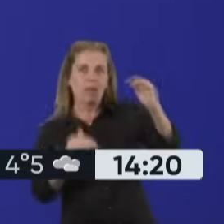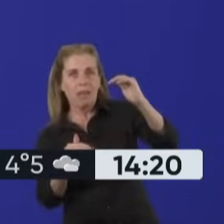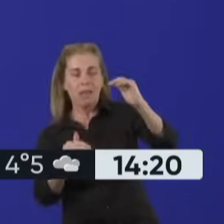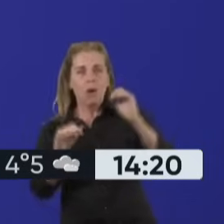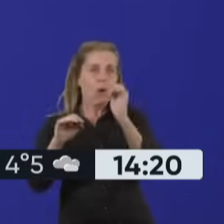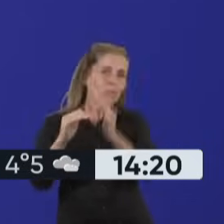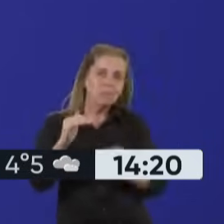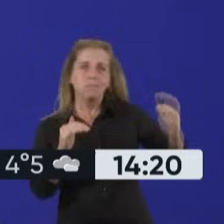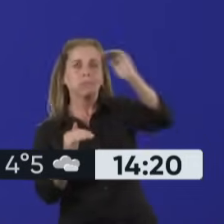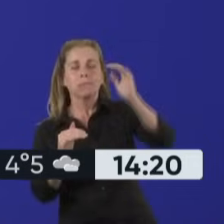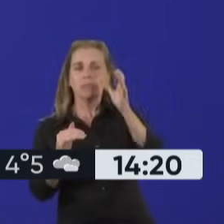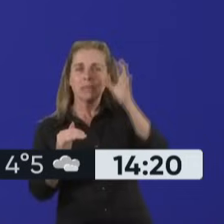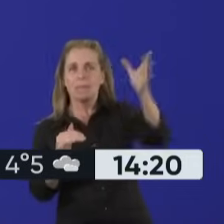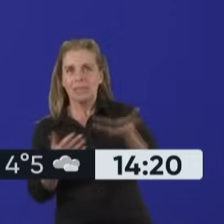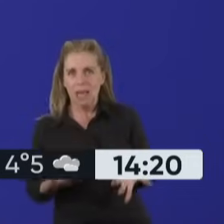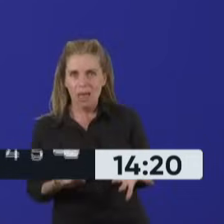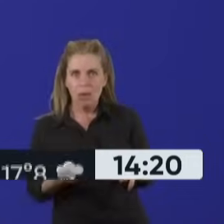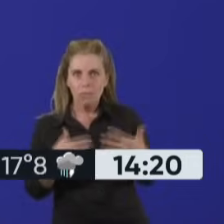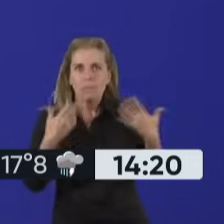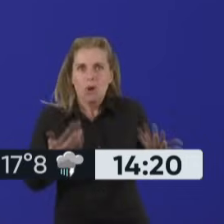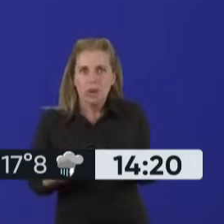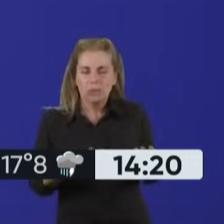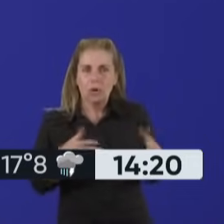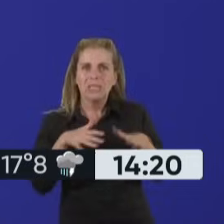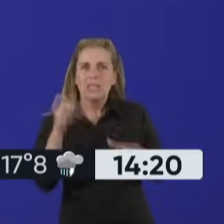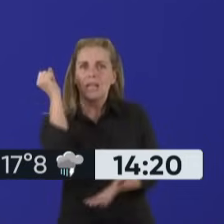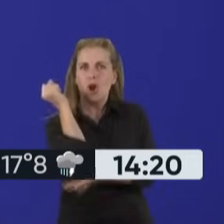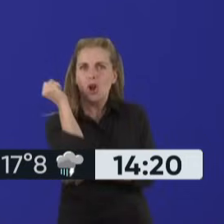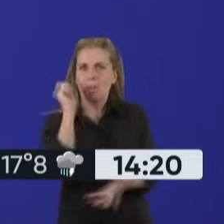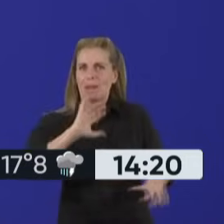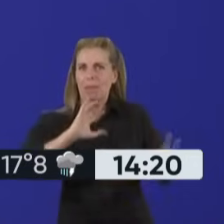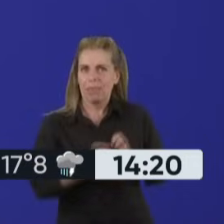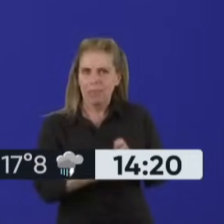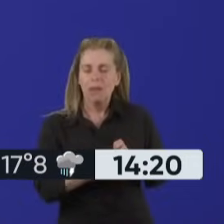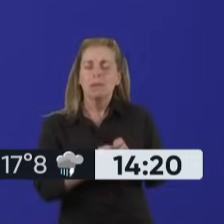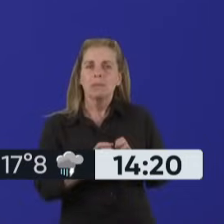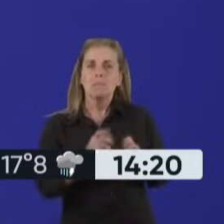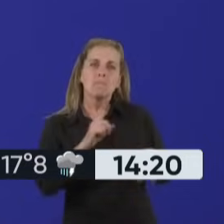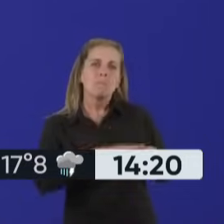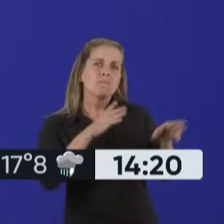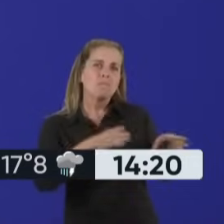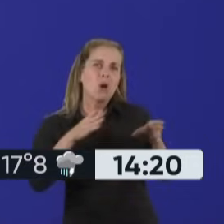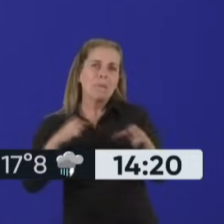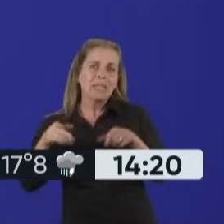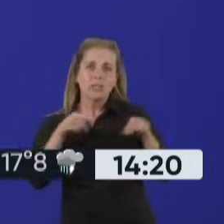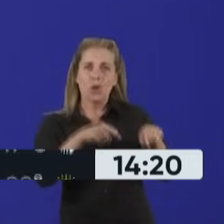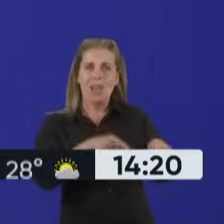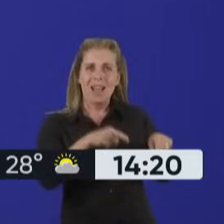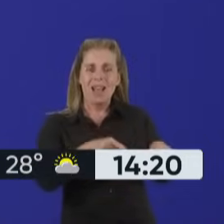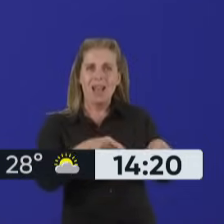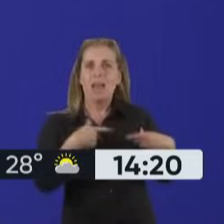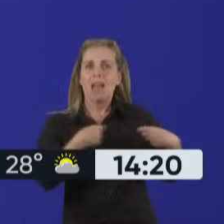desmesuradamente alto. De hecho, las crisis más emblemáticas de Argentina tienen niveles de déficit fiscal verdaderamente